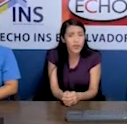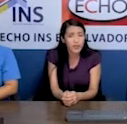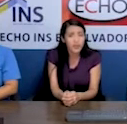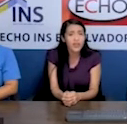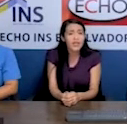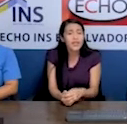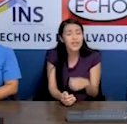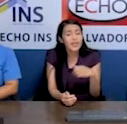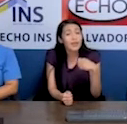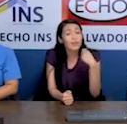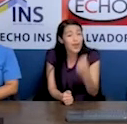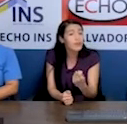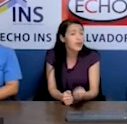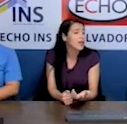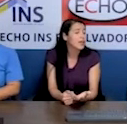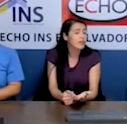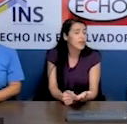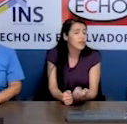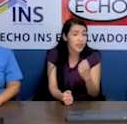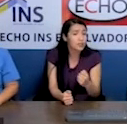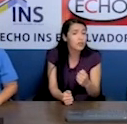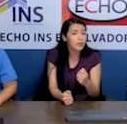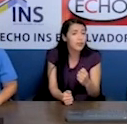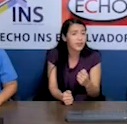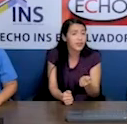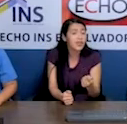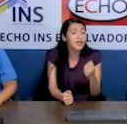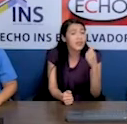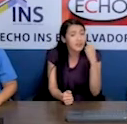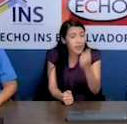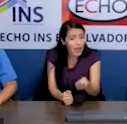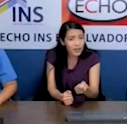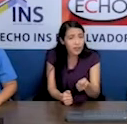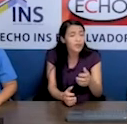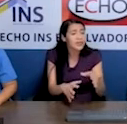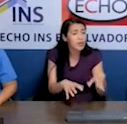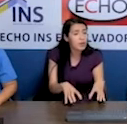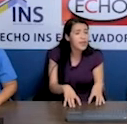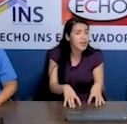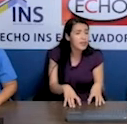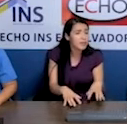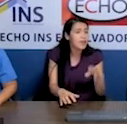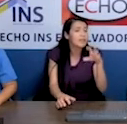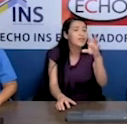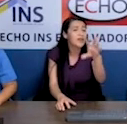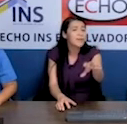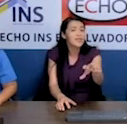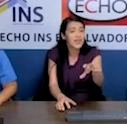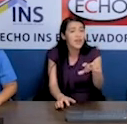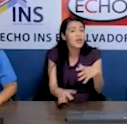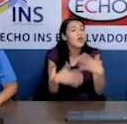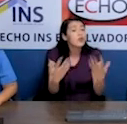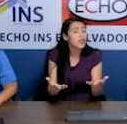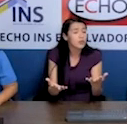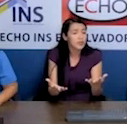hecho en nuestro medio y que puede marcar la diferencia. Eso es lo importante. Iniciar lo que tengo a mi alcance para mientras